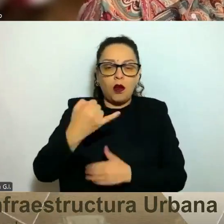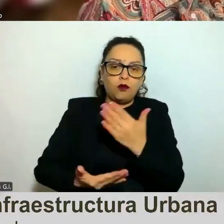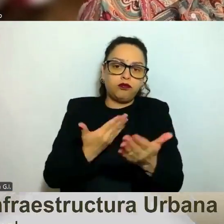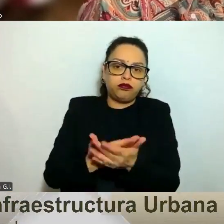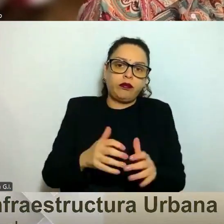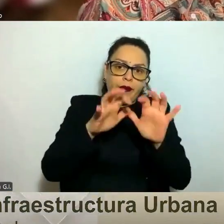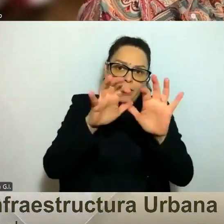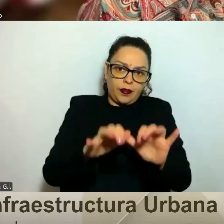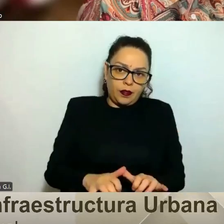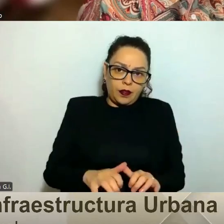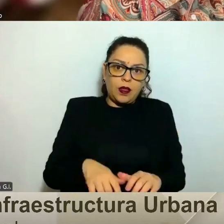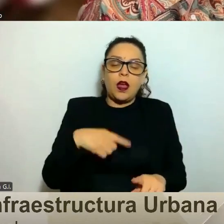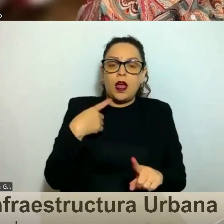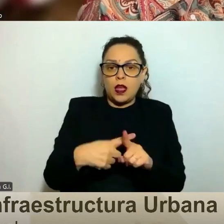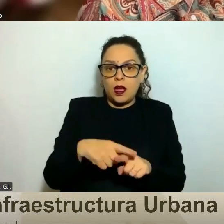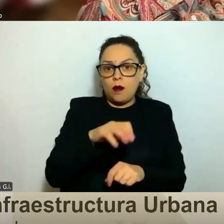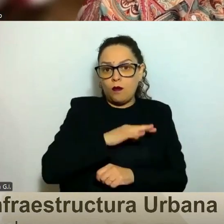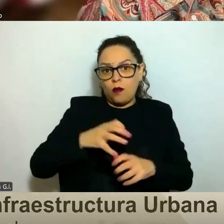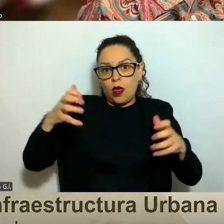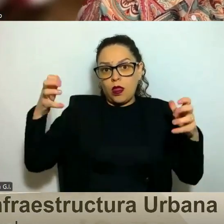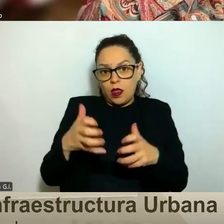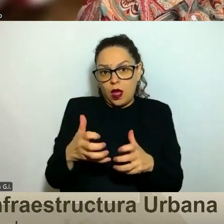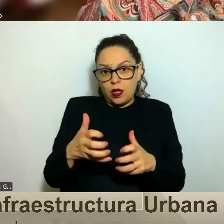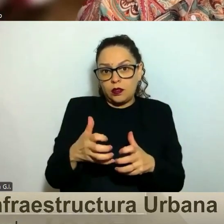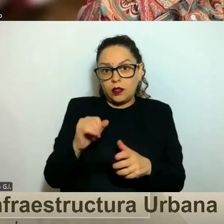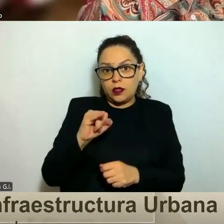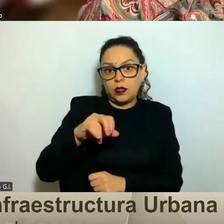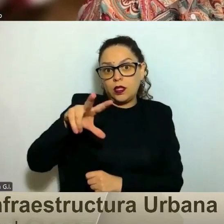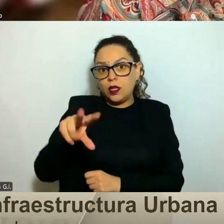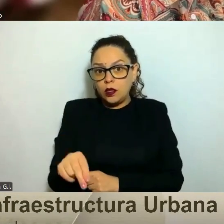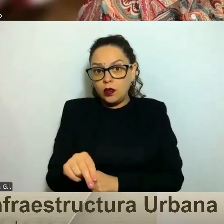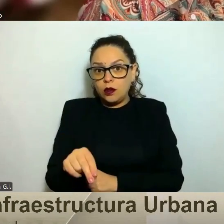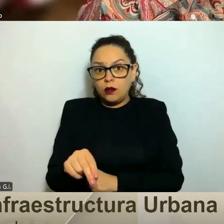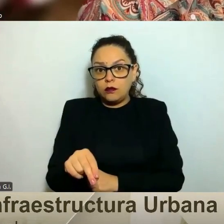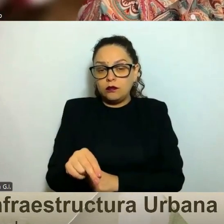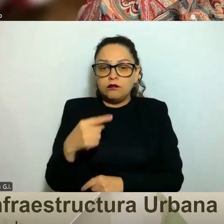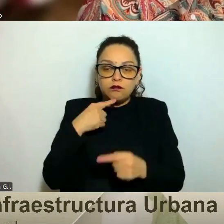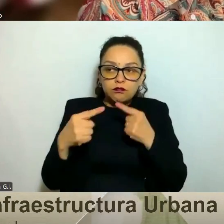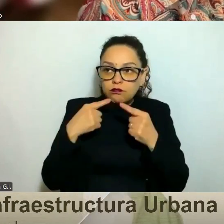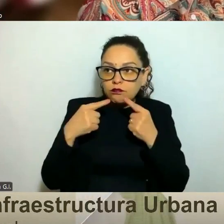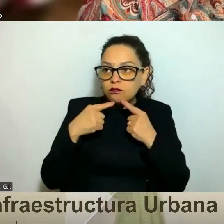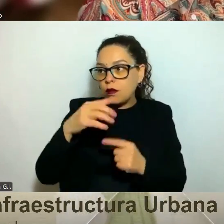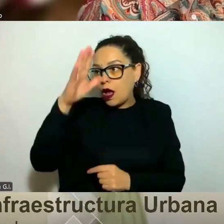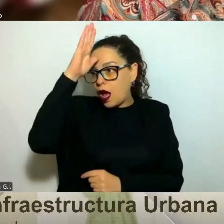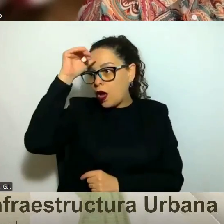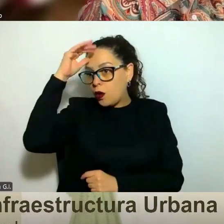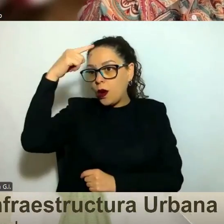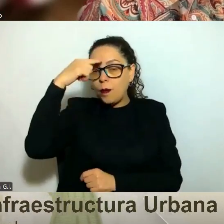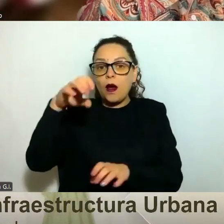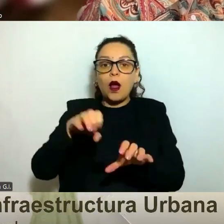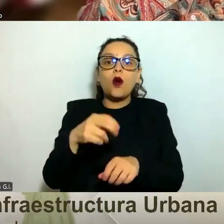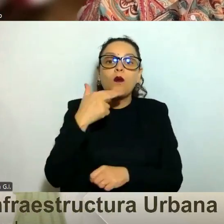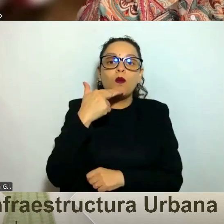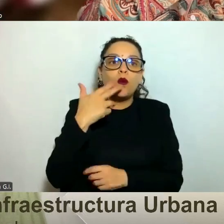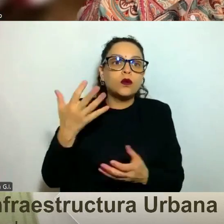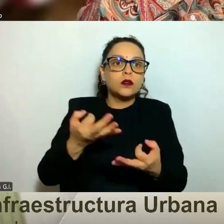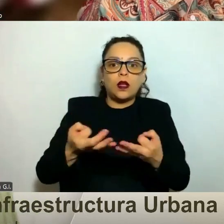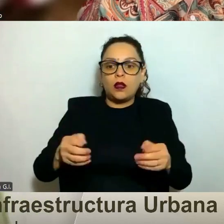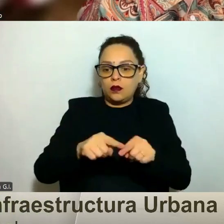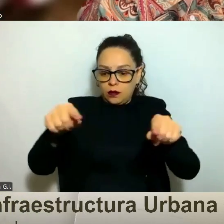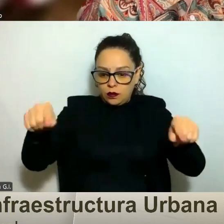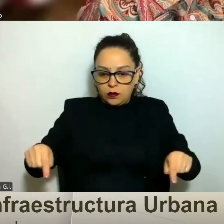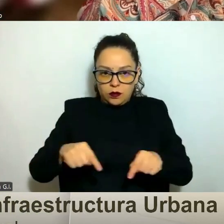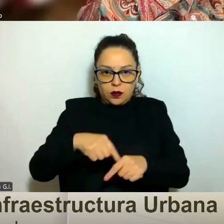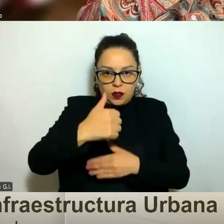la atribución por ley para el establecimiento, la construcción de los acuerdos del uso de suelo, del desarrollo urbano de